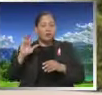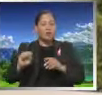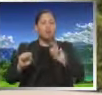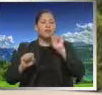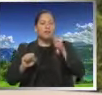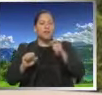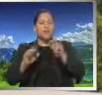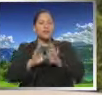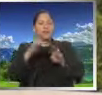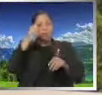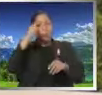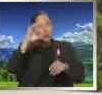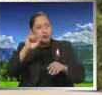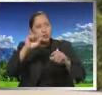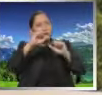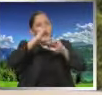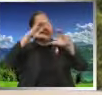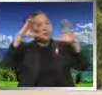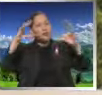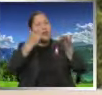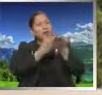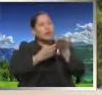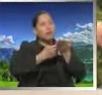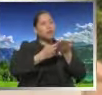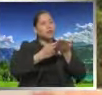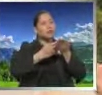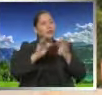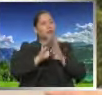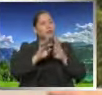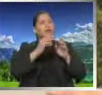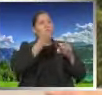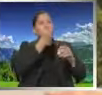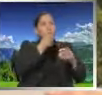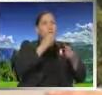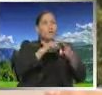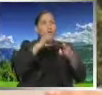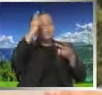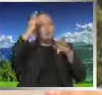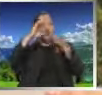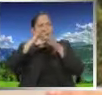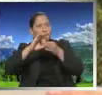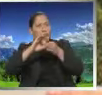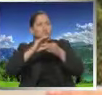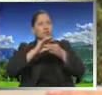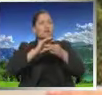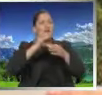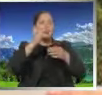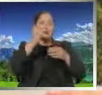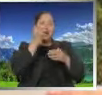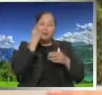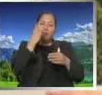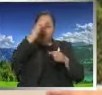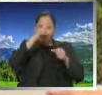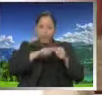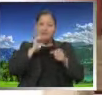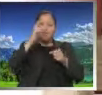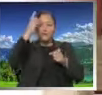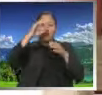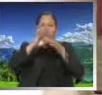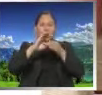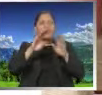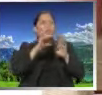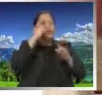de conceptos y la generación de alimento espiritual a partir de la intelectualización de los conceptos.